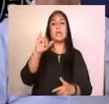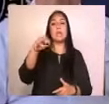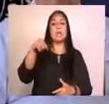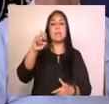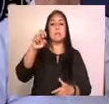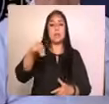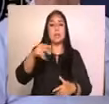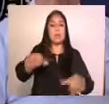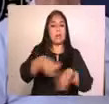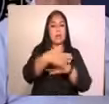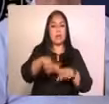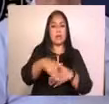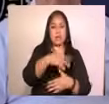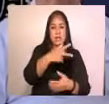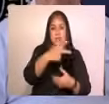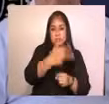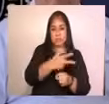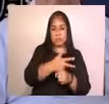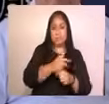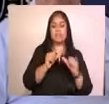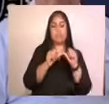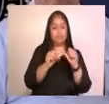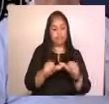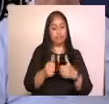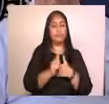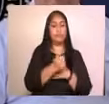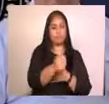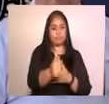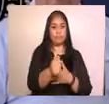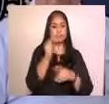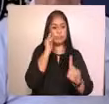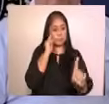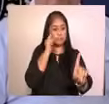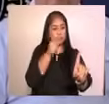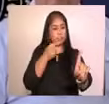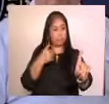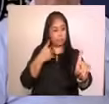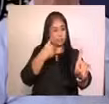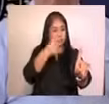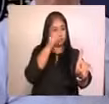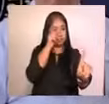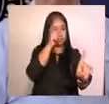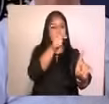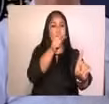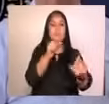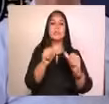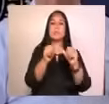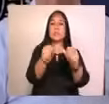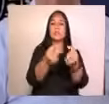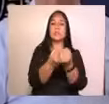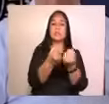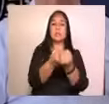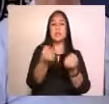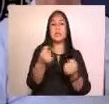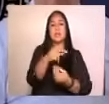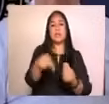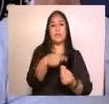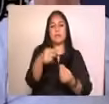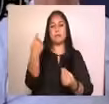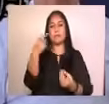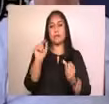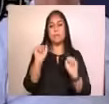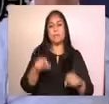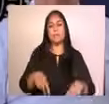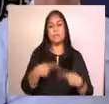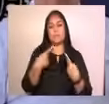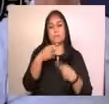ciudad. Seguimos avanzando en la dirección correcta. Seguimos apoyando a las familias para que puedan vivir en